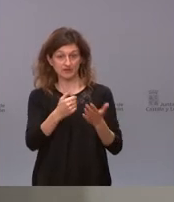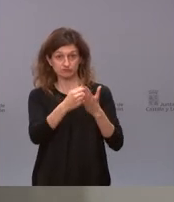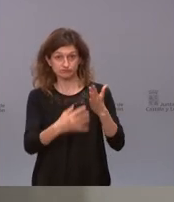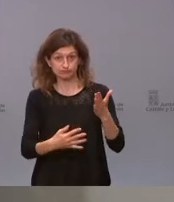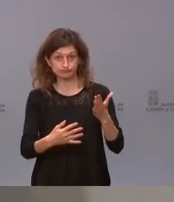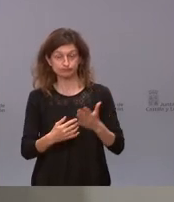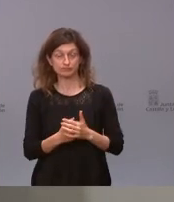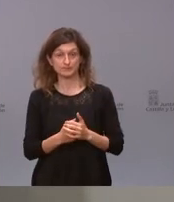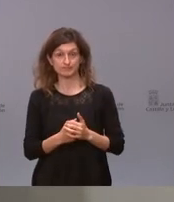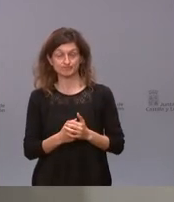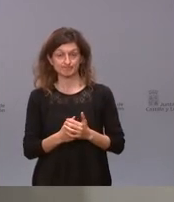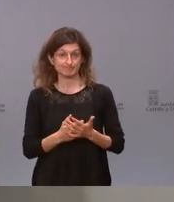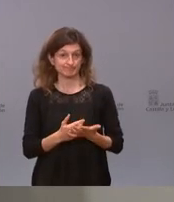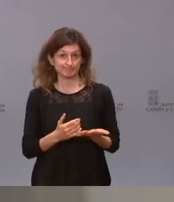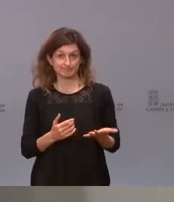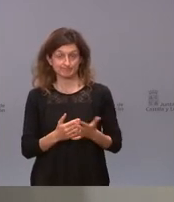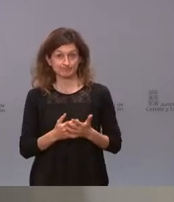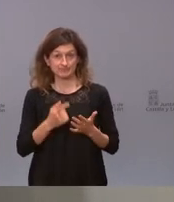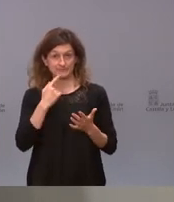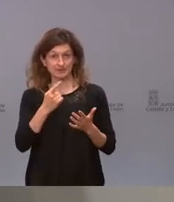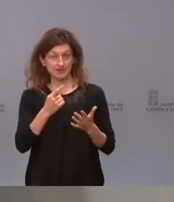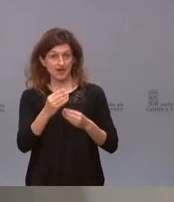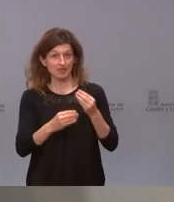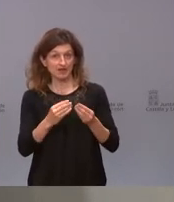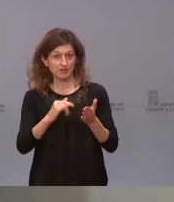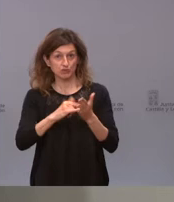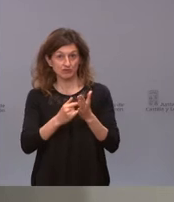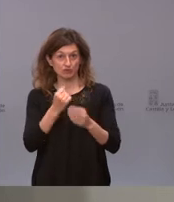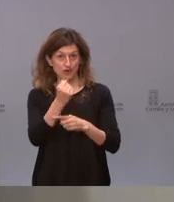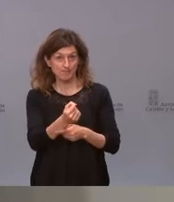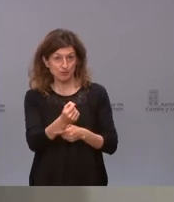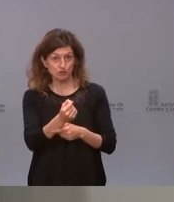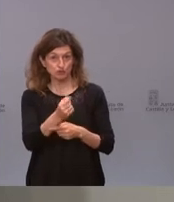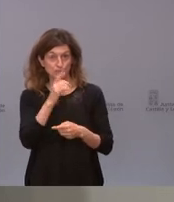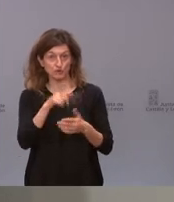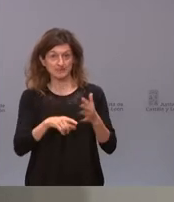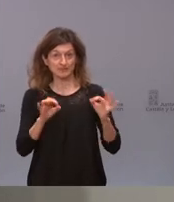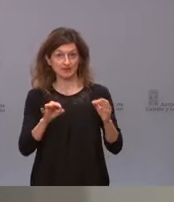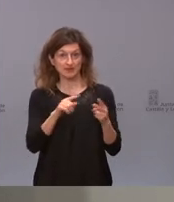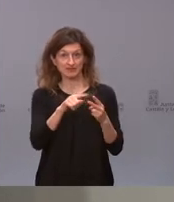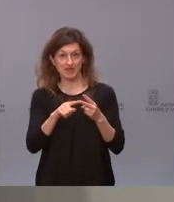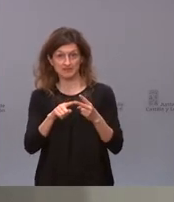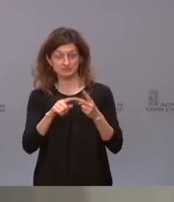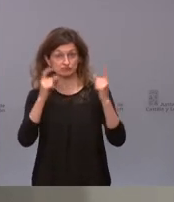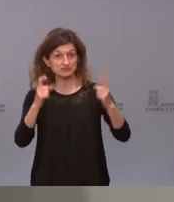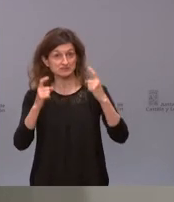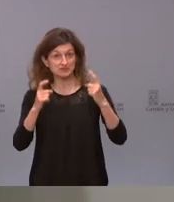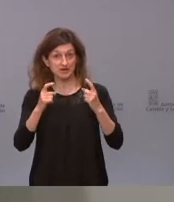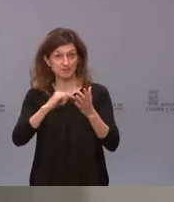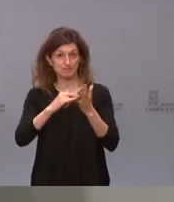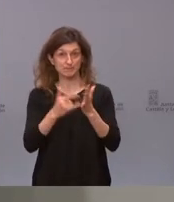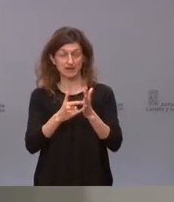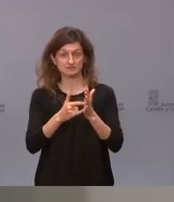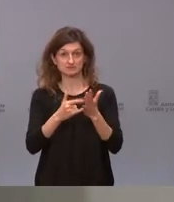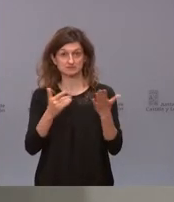de alguna manera proyectos de apoyo a estas a estas especialidades para intentar en el plan de